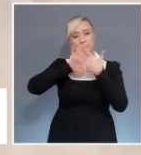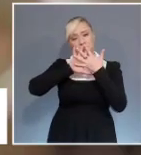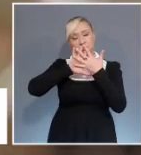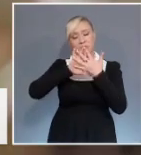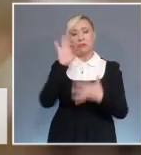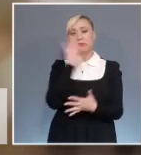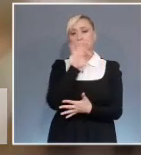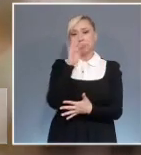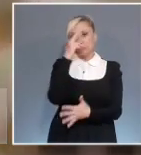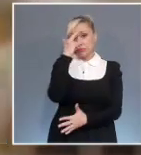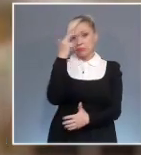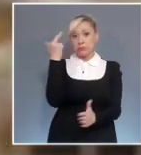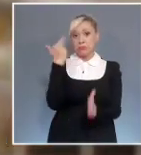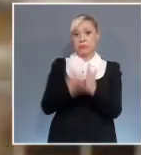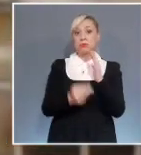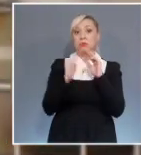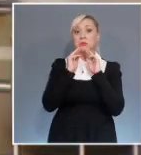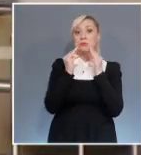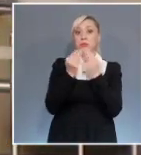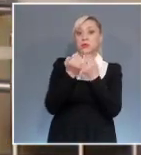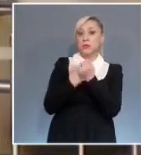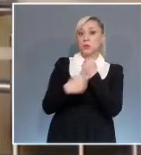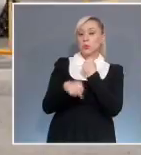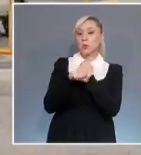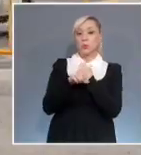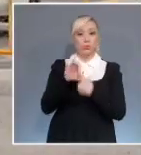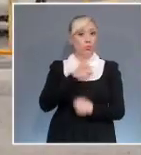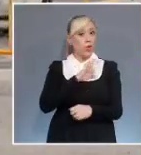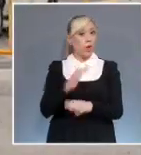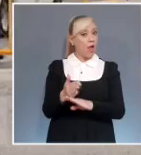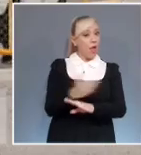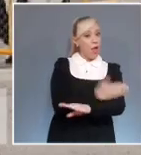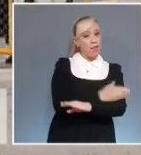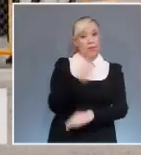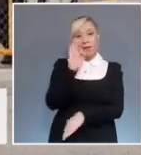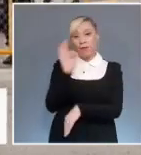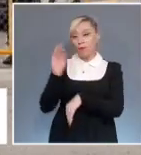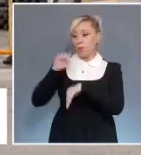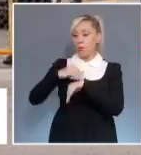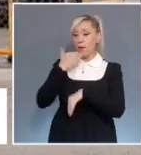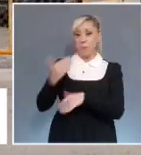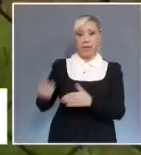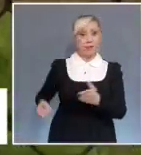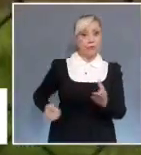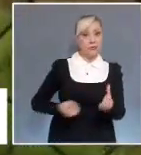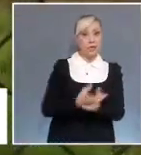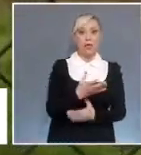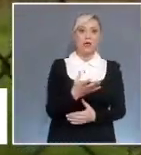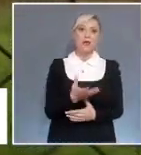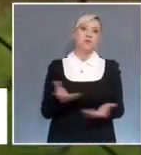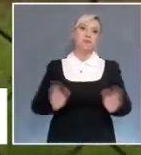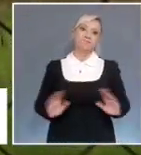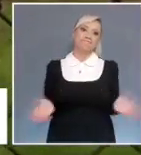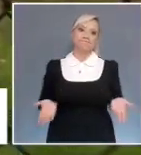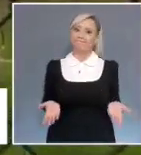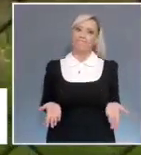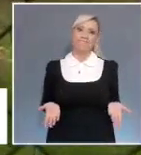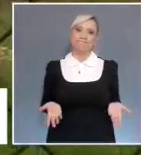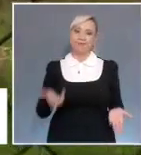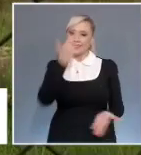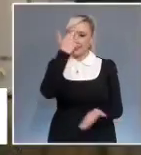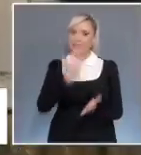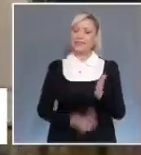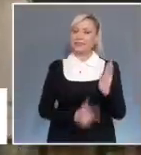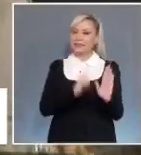de delincuencia organizada. De acuerdo a precedentes y a la doctrina jurisprudencial desarrollada, argumentó que la medida no vulnera el